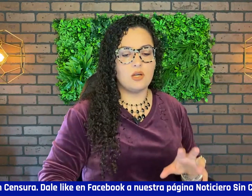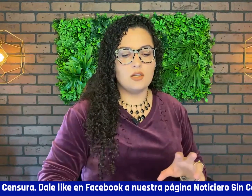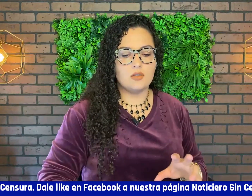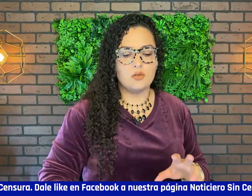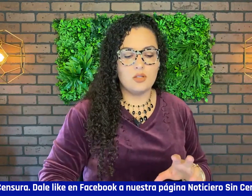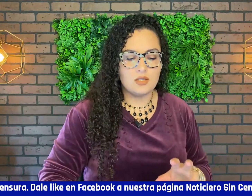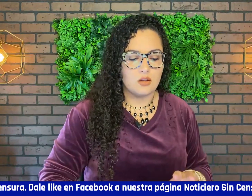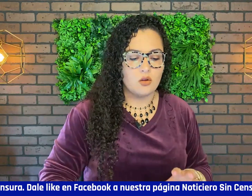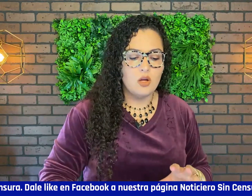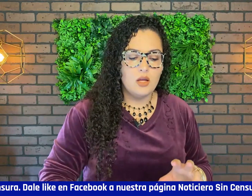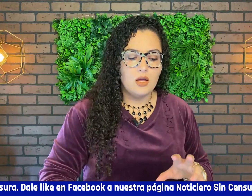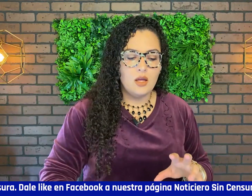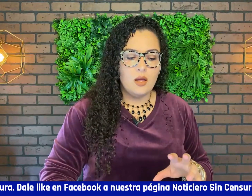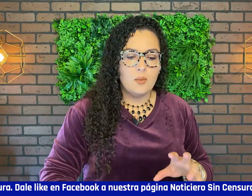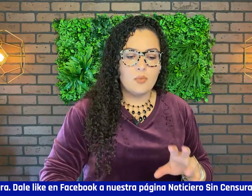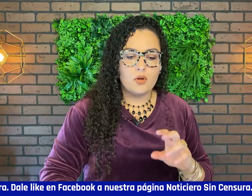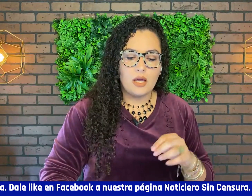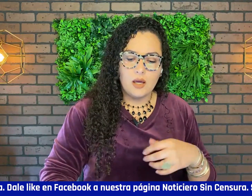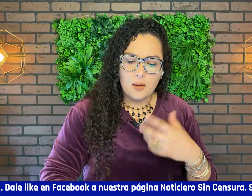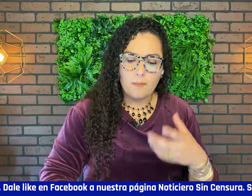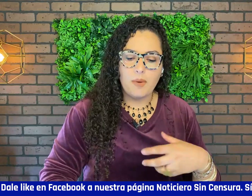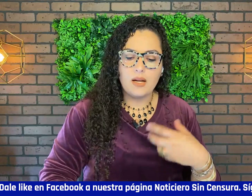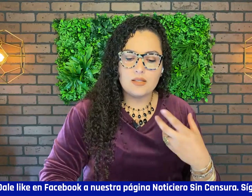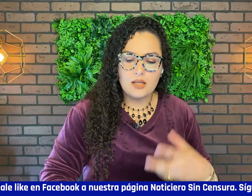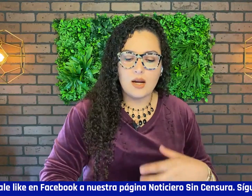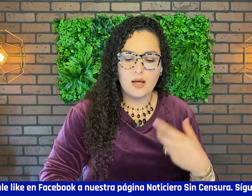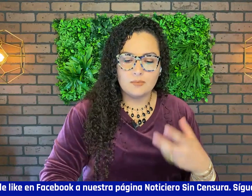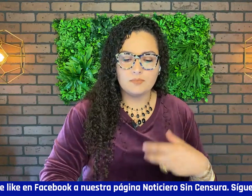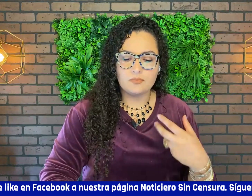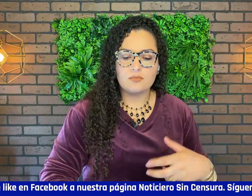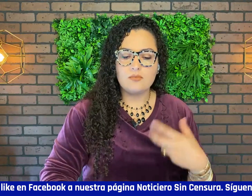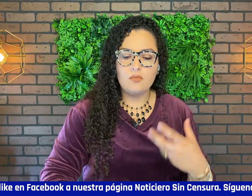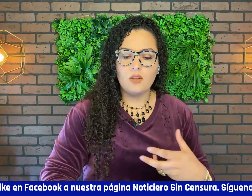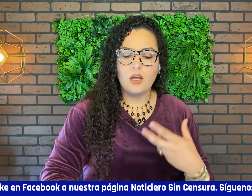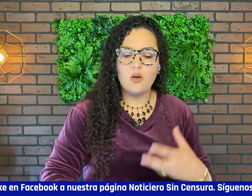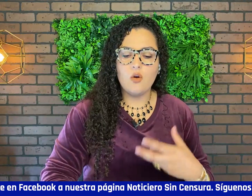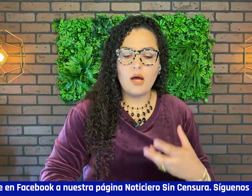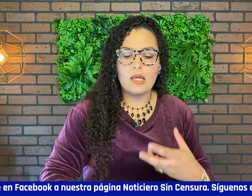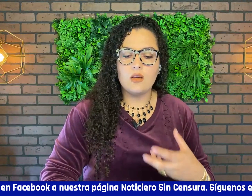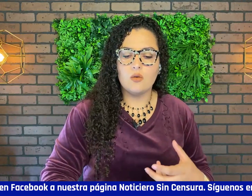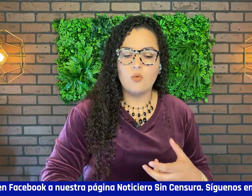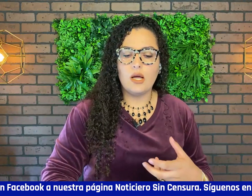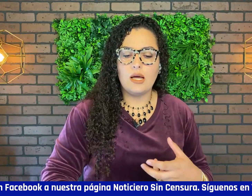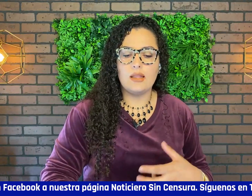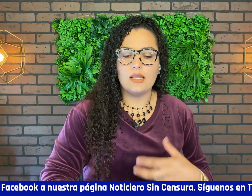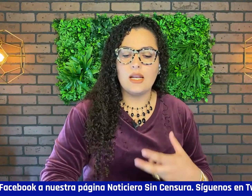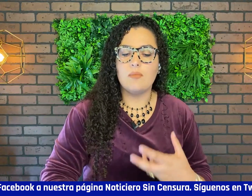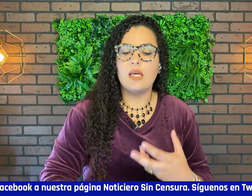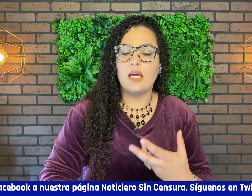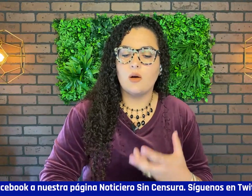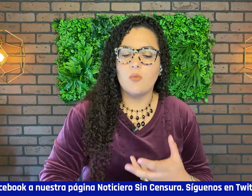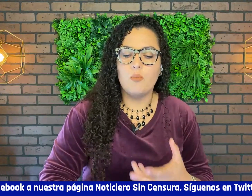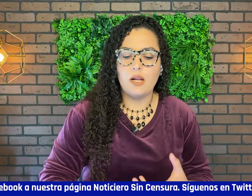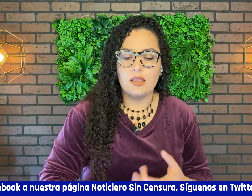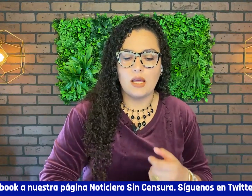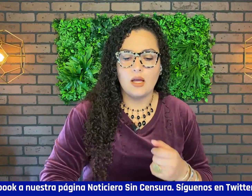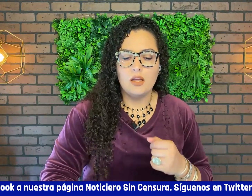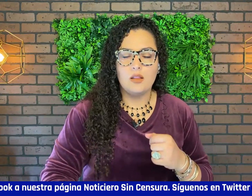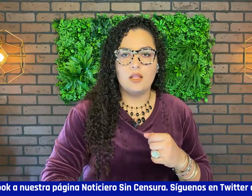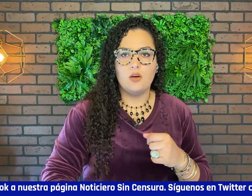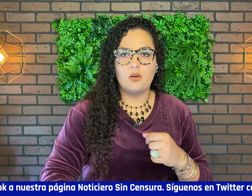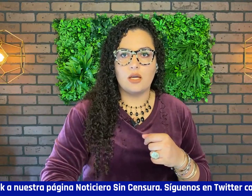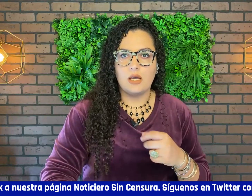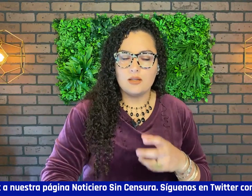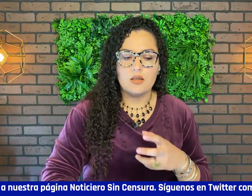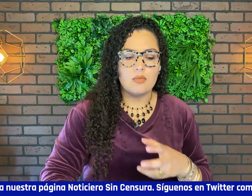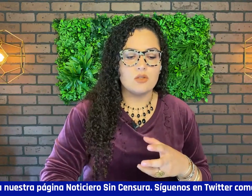a esto que les estoy diciendo, porque pareciera que no hay una dinámica completa